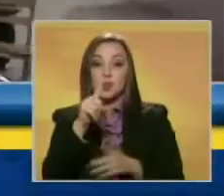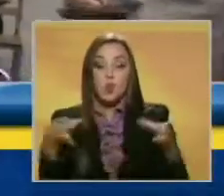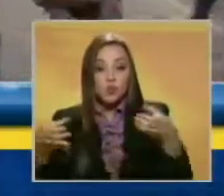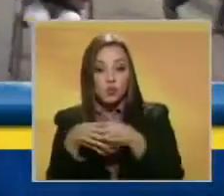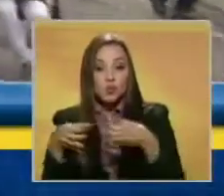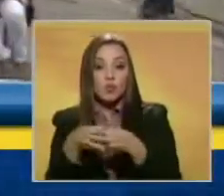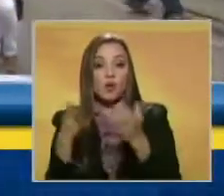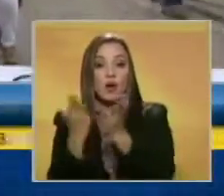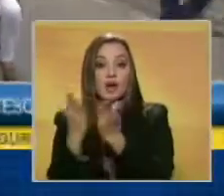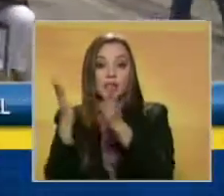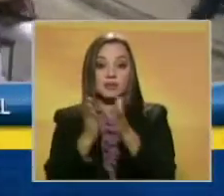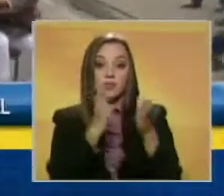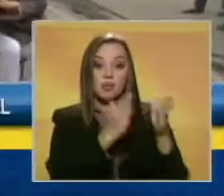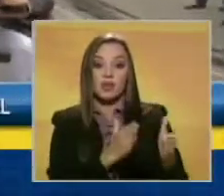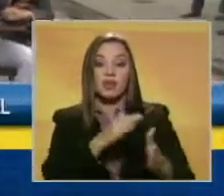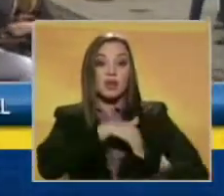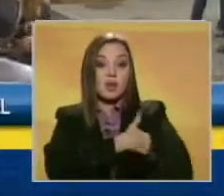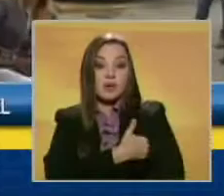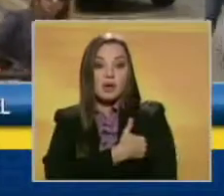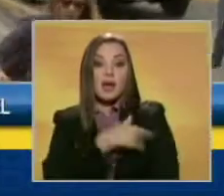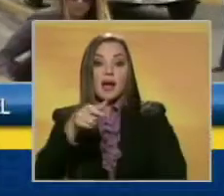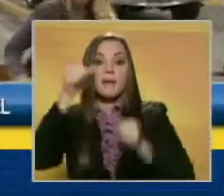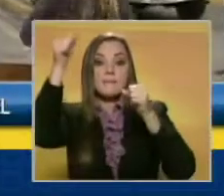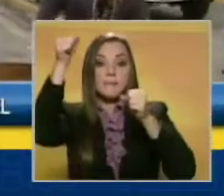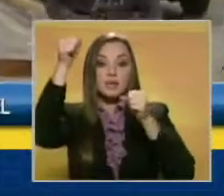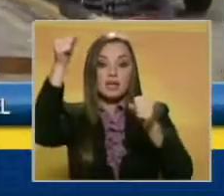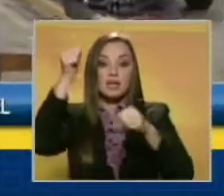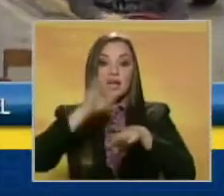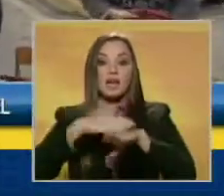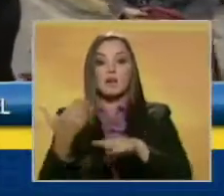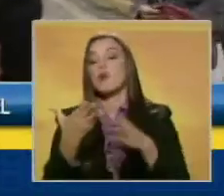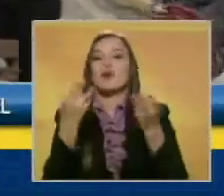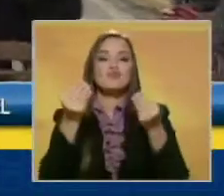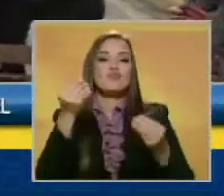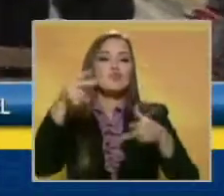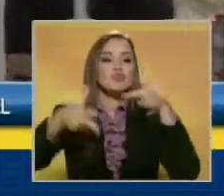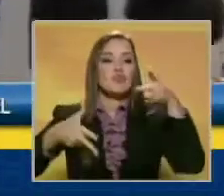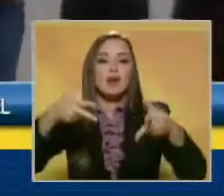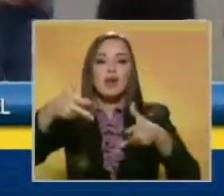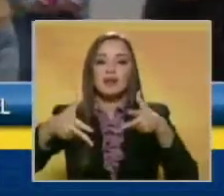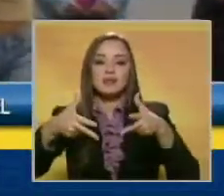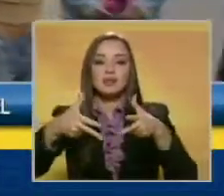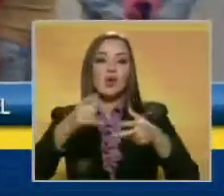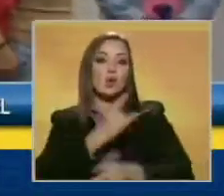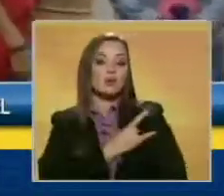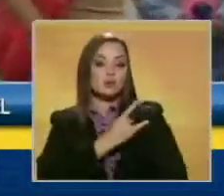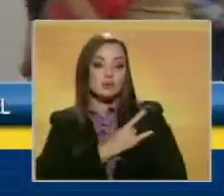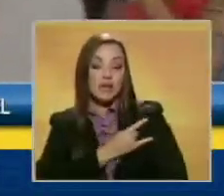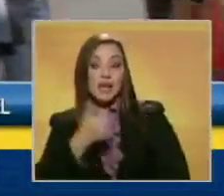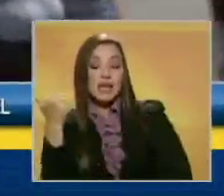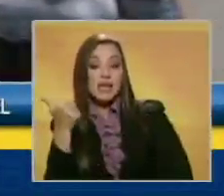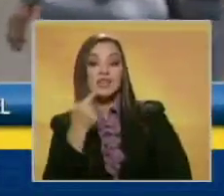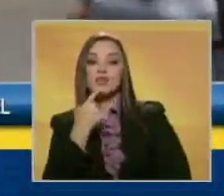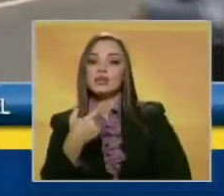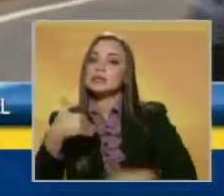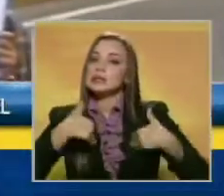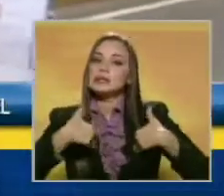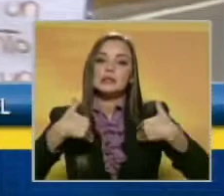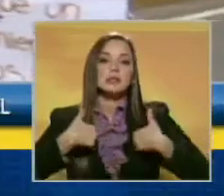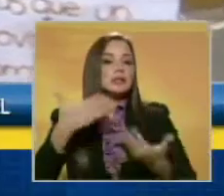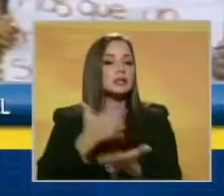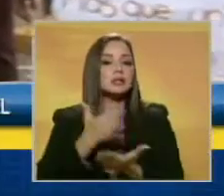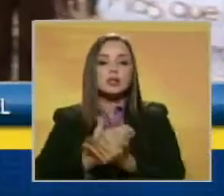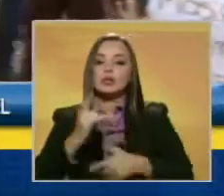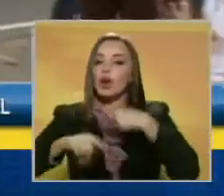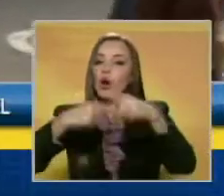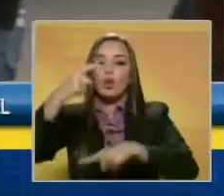estudiantes de la UPEL protestan en la sede de La Urbina por la inseguridad que viven en la universidad. Ellos aseguran ser víctimas de robo